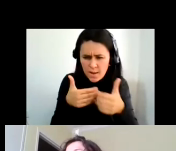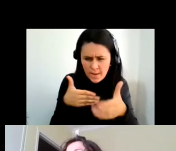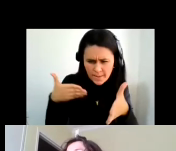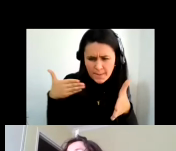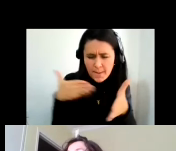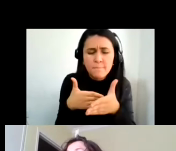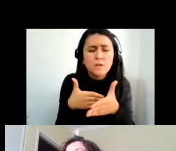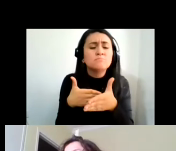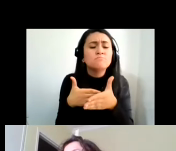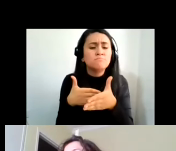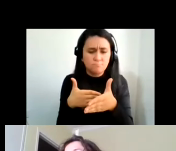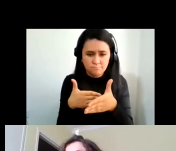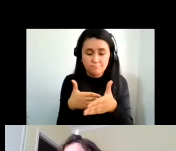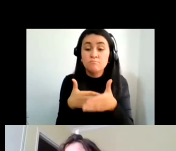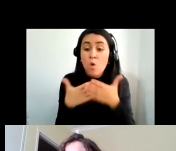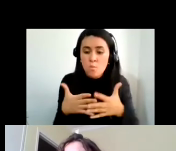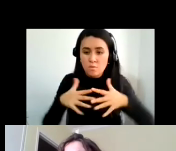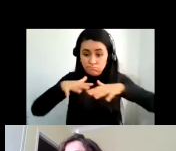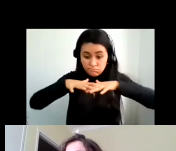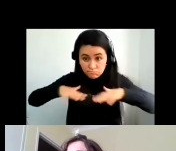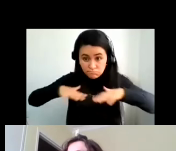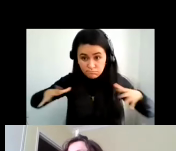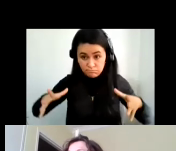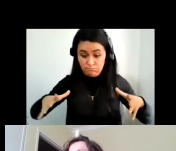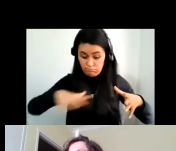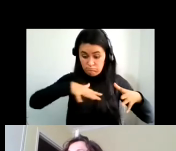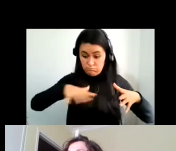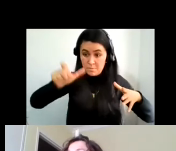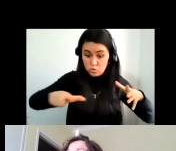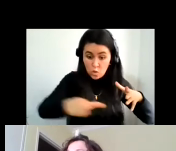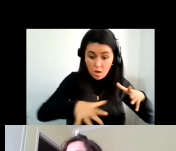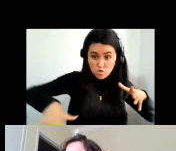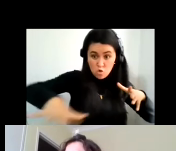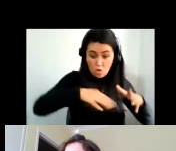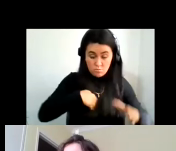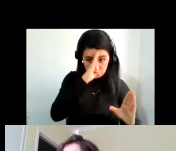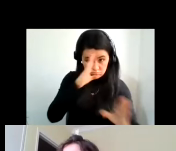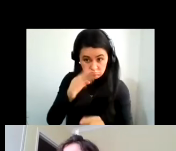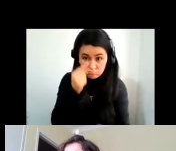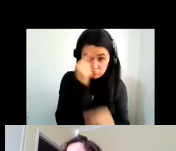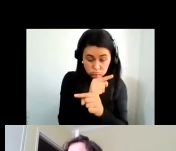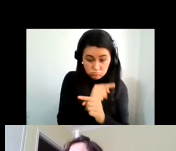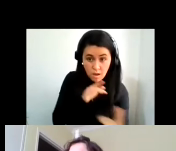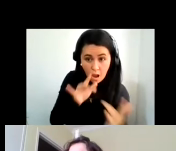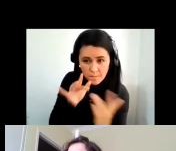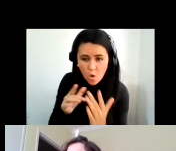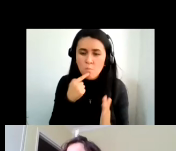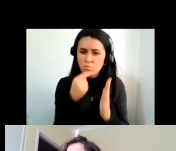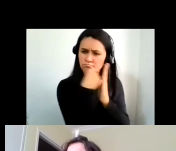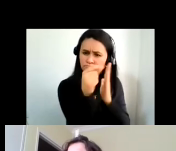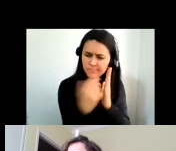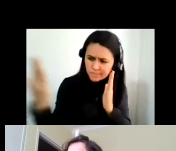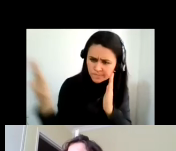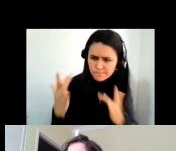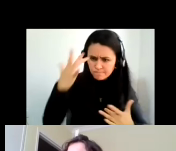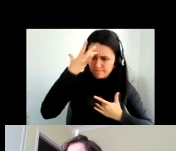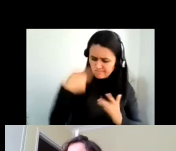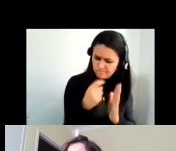relacionadas con la cobertura efectiva, y aquí se incluyen la precisión diagnóstica, la deficiencia en el